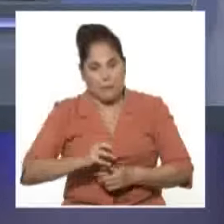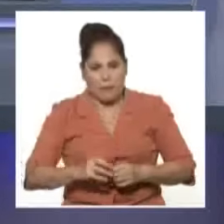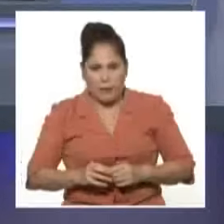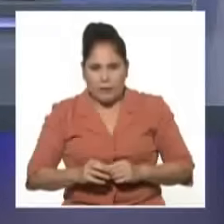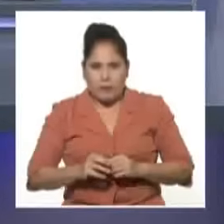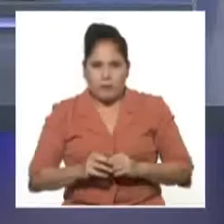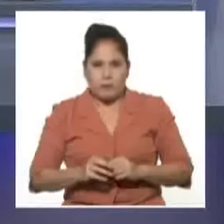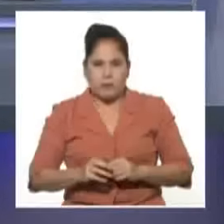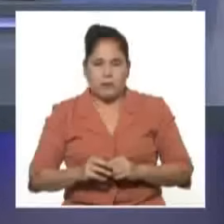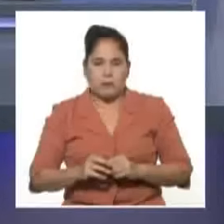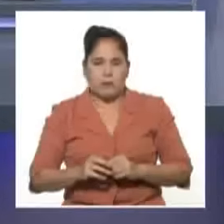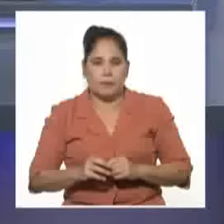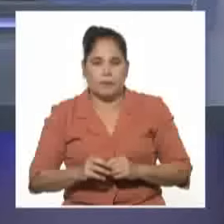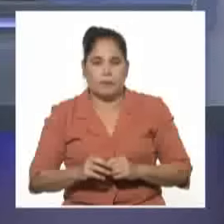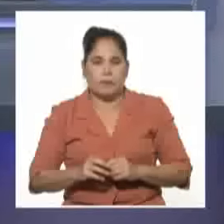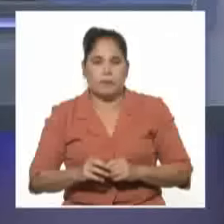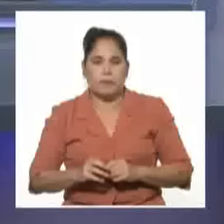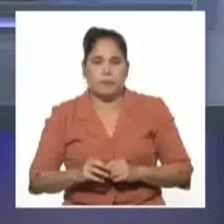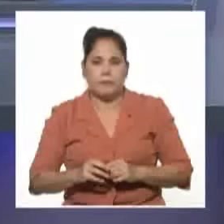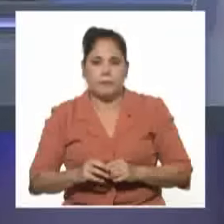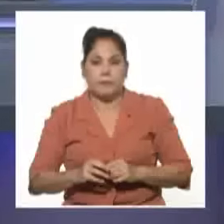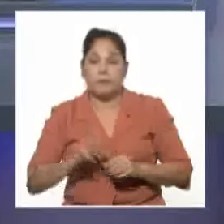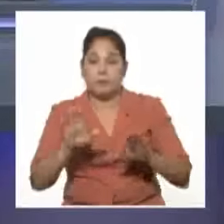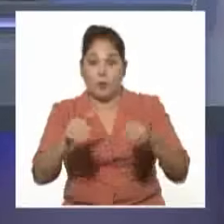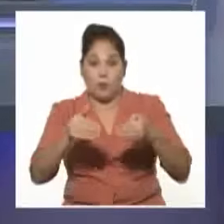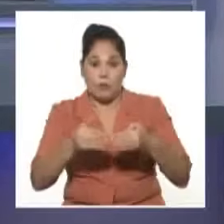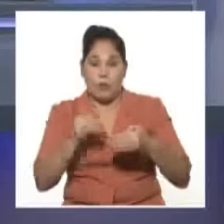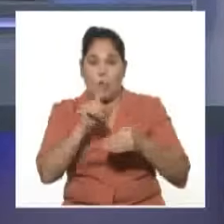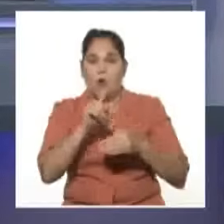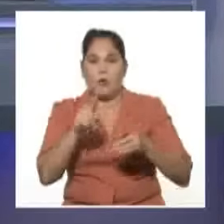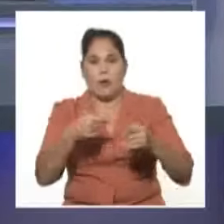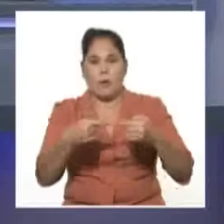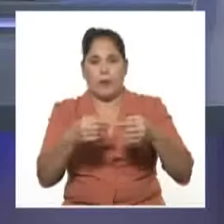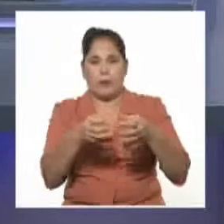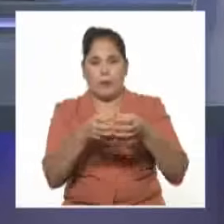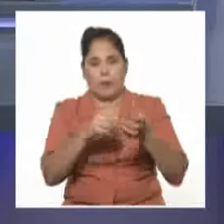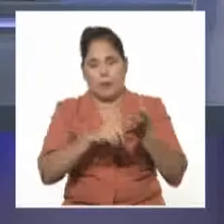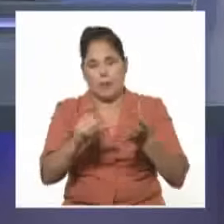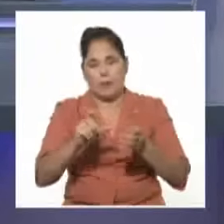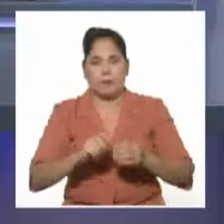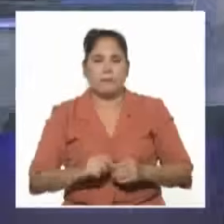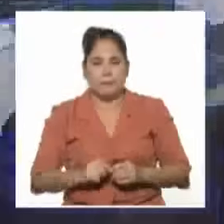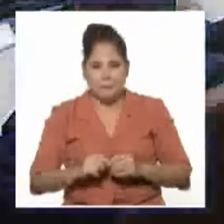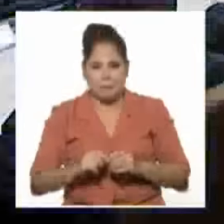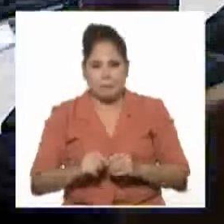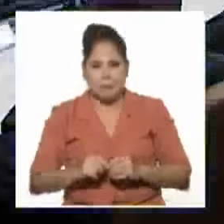Cuba, Miguel Díaz-Canel Bermúdez, en la clausura del 11º Pleno del Partido Comunista de Cuba.